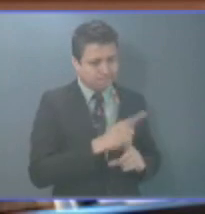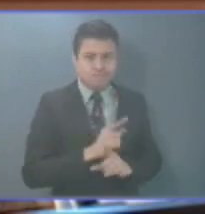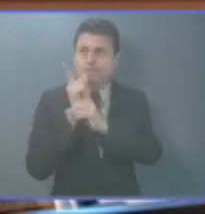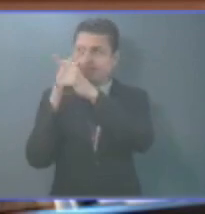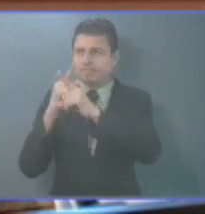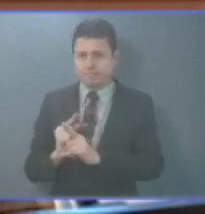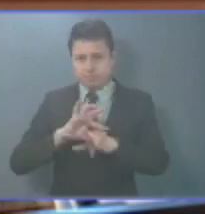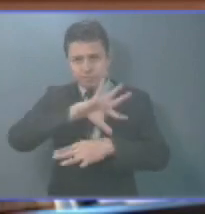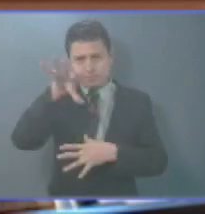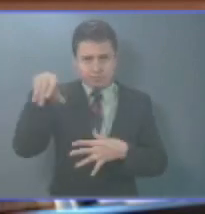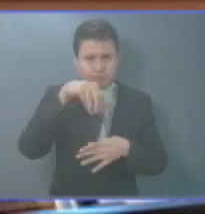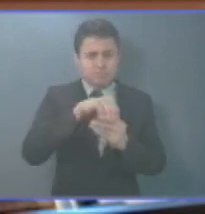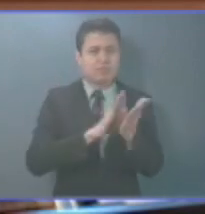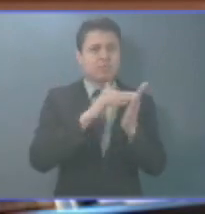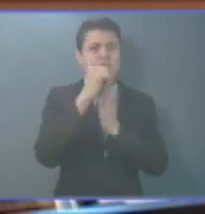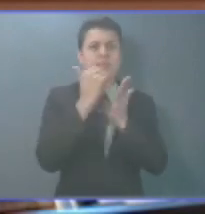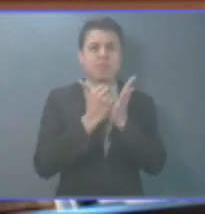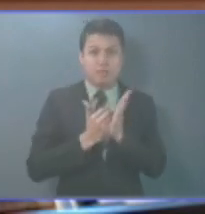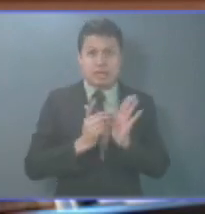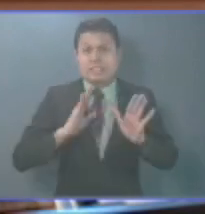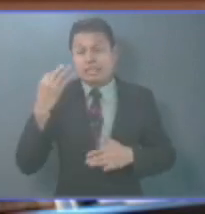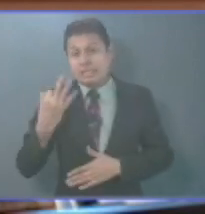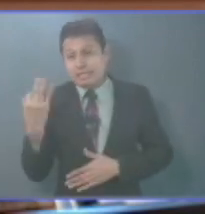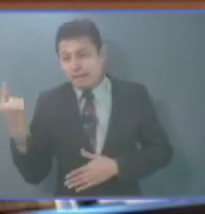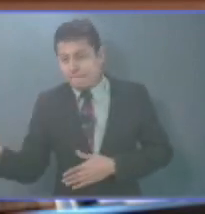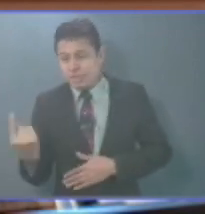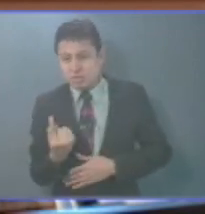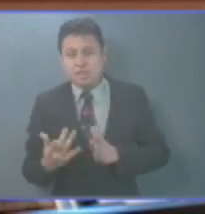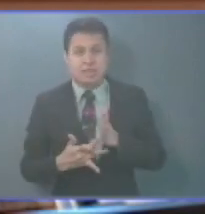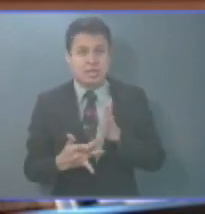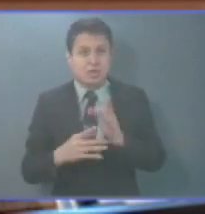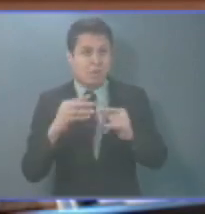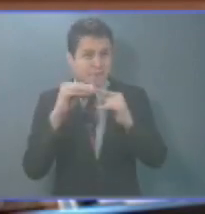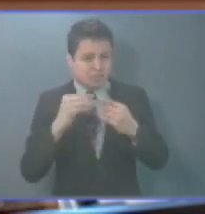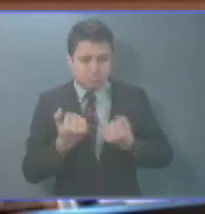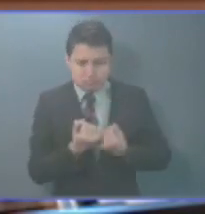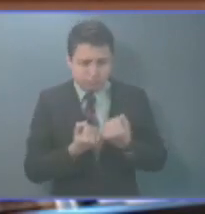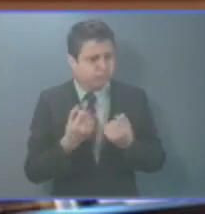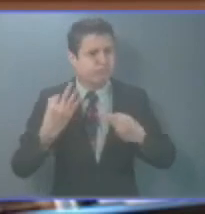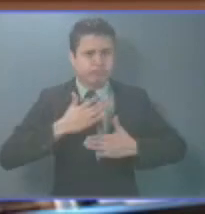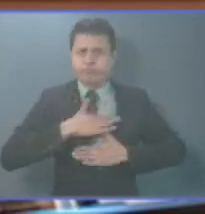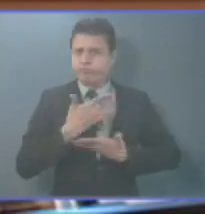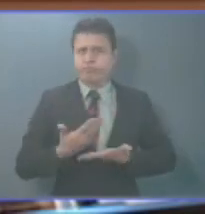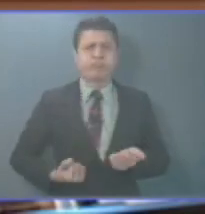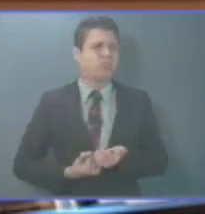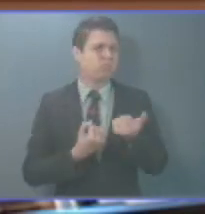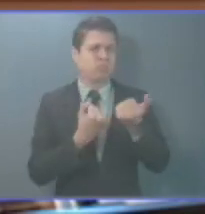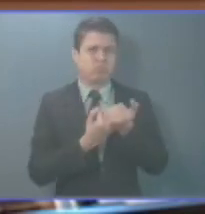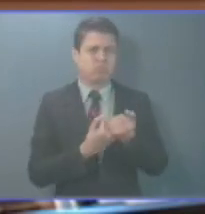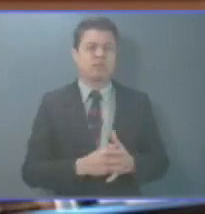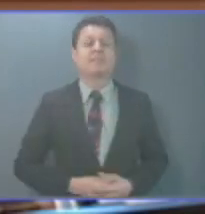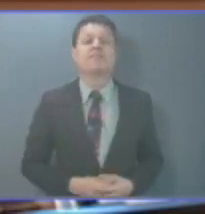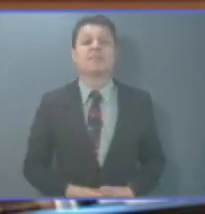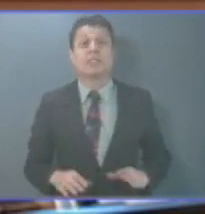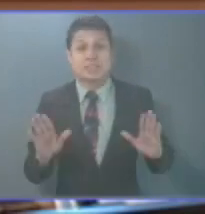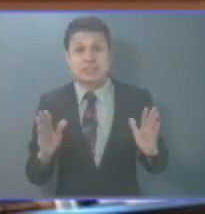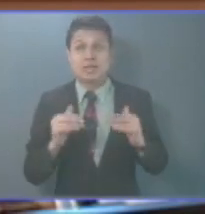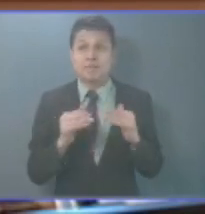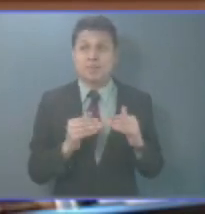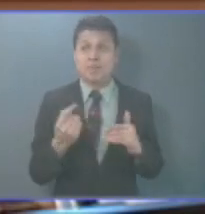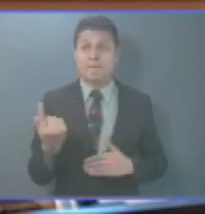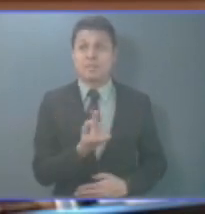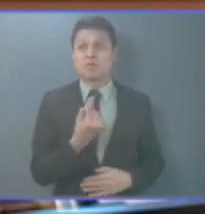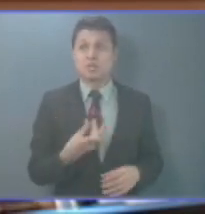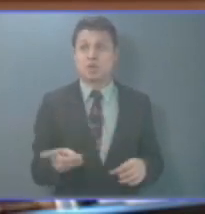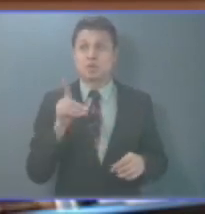educativa, así como los apoyos técnicos sin restricción alguna por edad y tipo de discapacidad. En todo caso, las personas